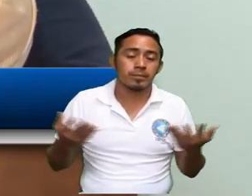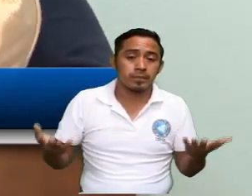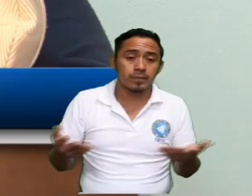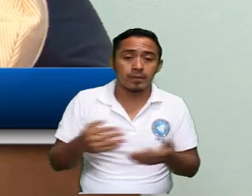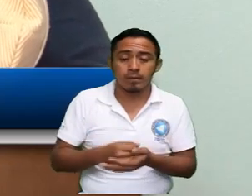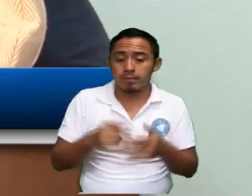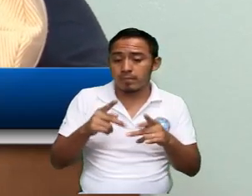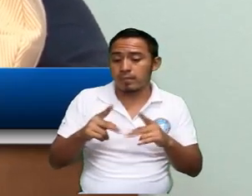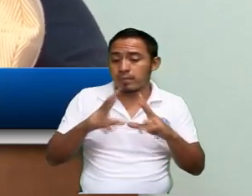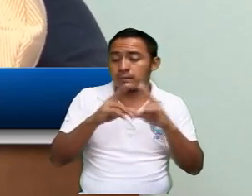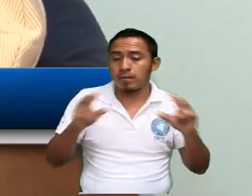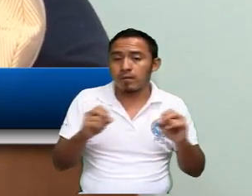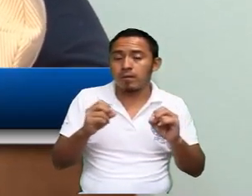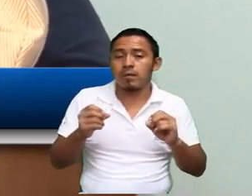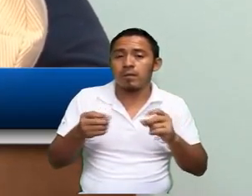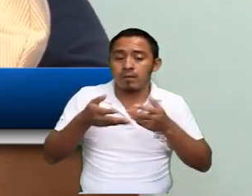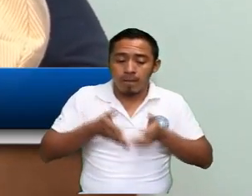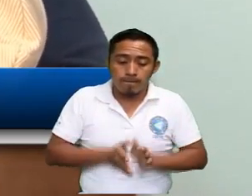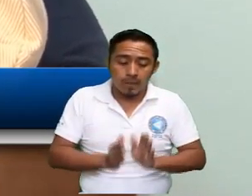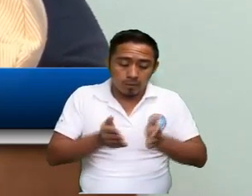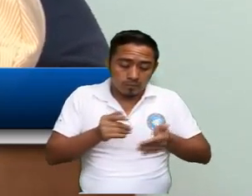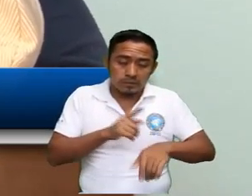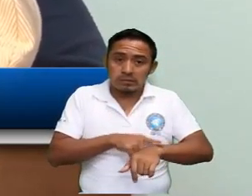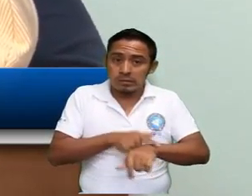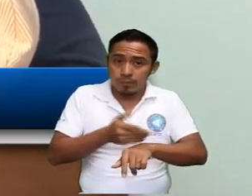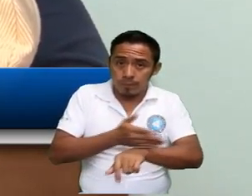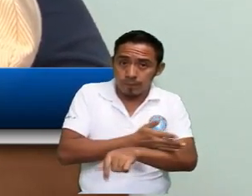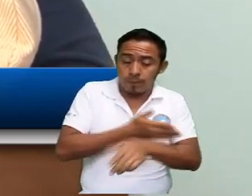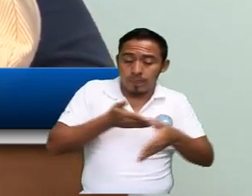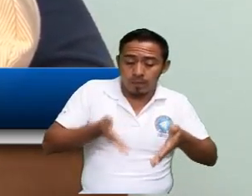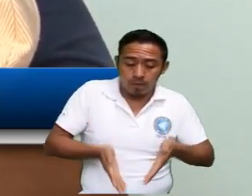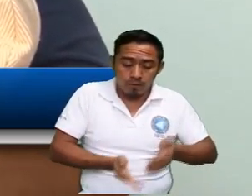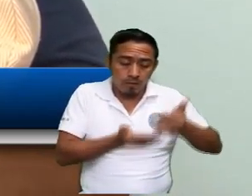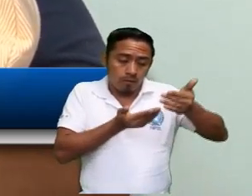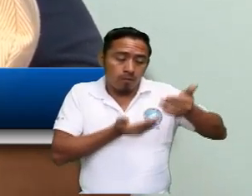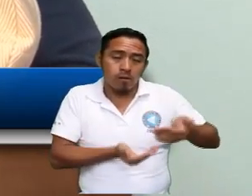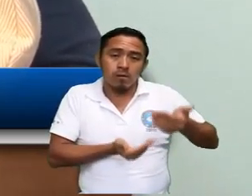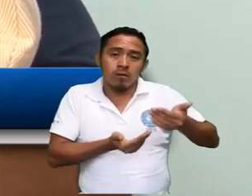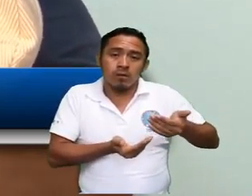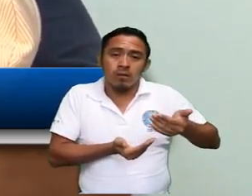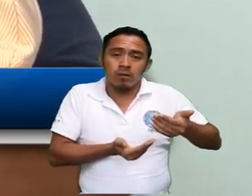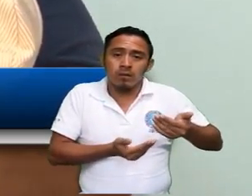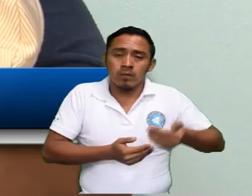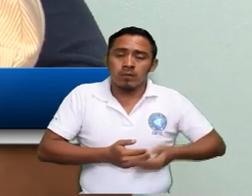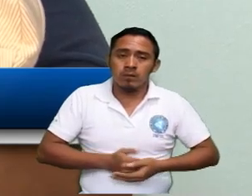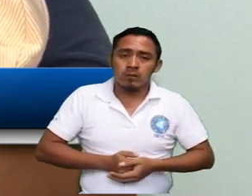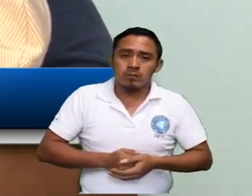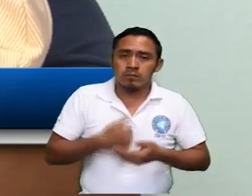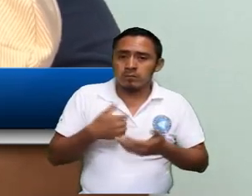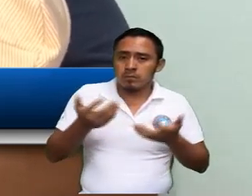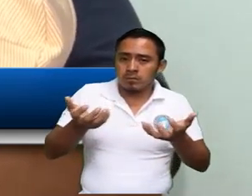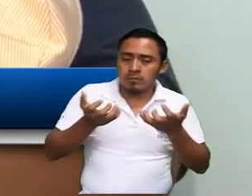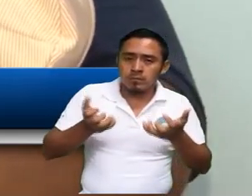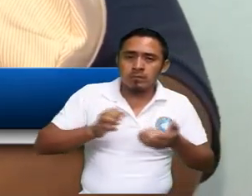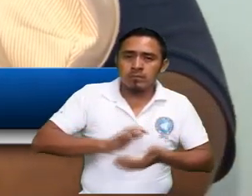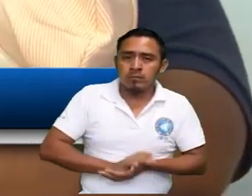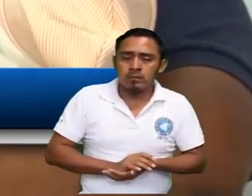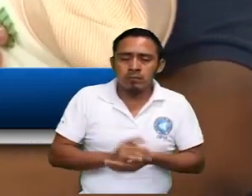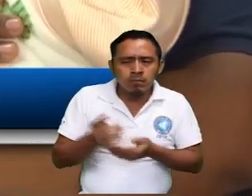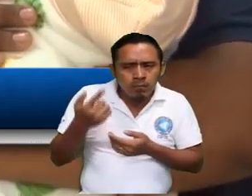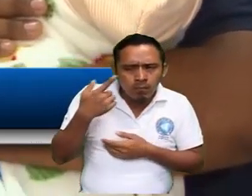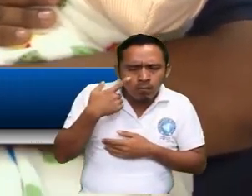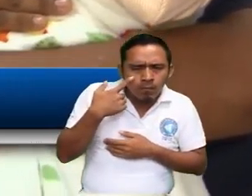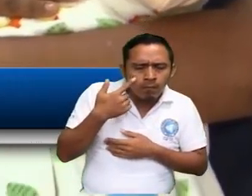esos nicaragüenses que han tenido bebés prematuros como los tuyos y que tal vez quieren o les da curiosidad